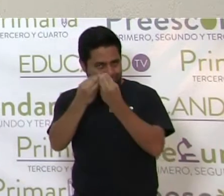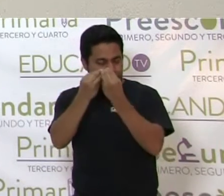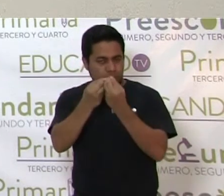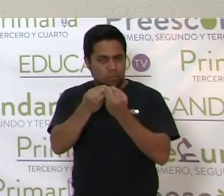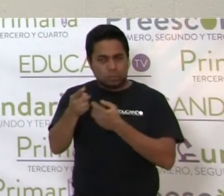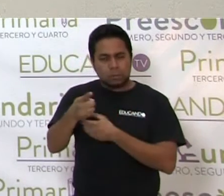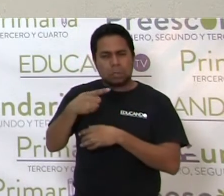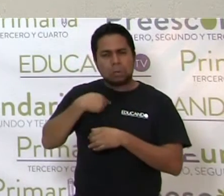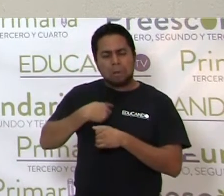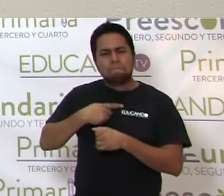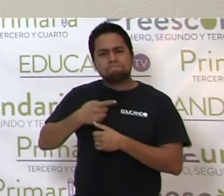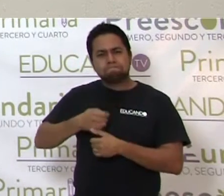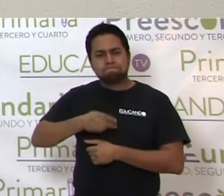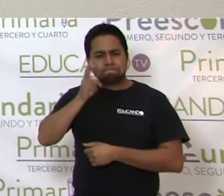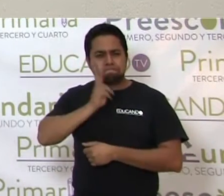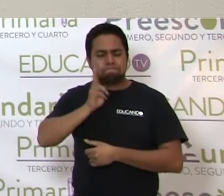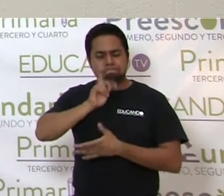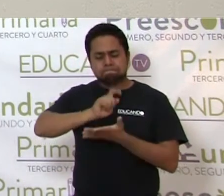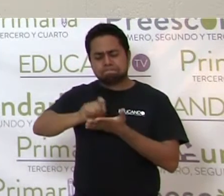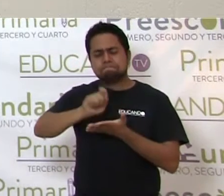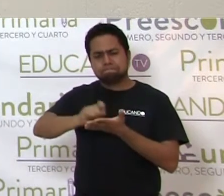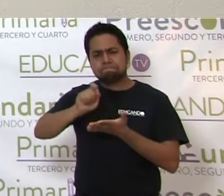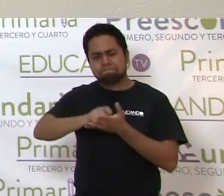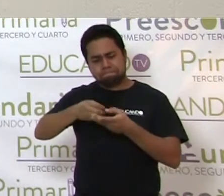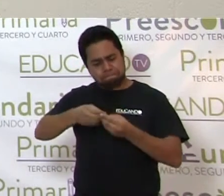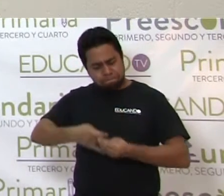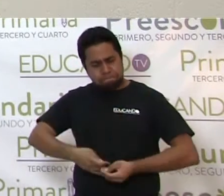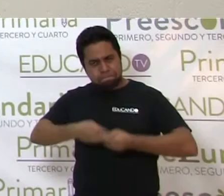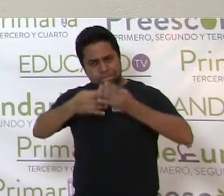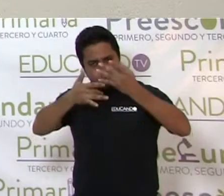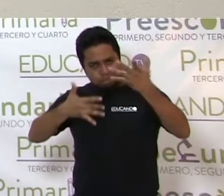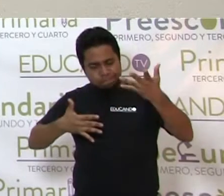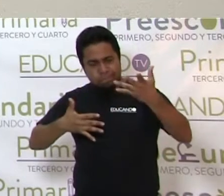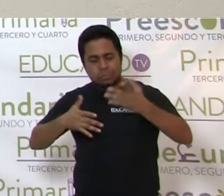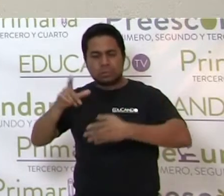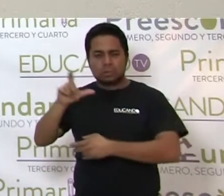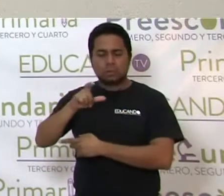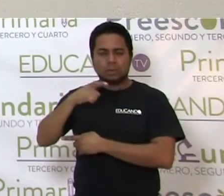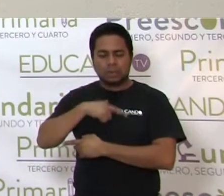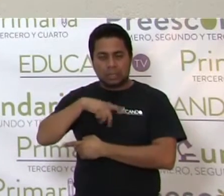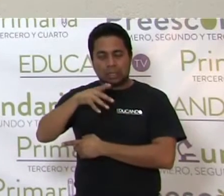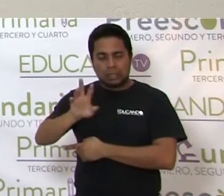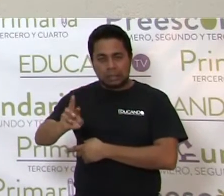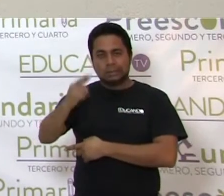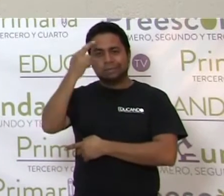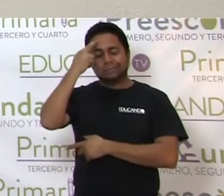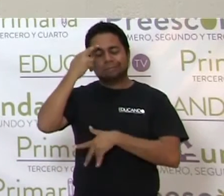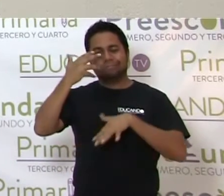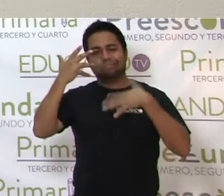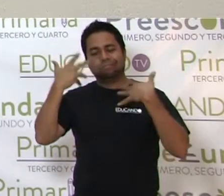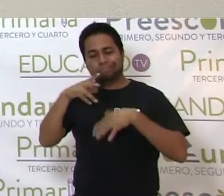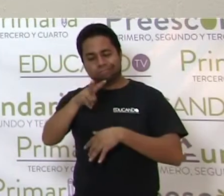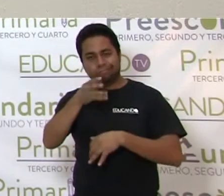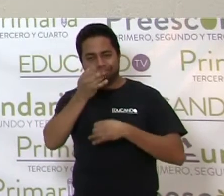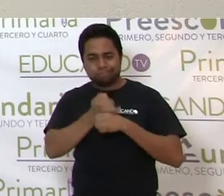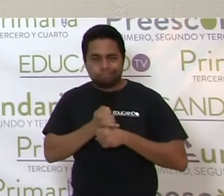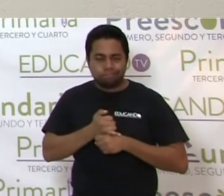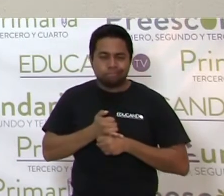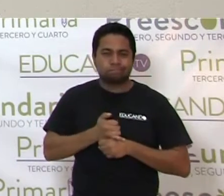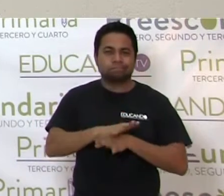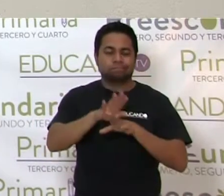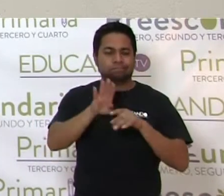el primer borrador ya avanzado cuando caímos en la cuenta de que era imposible